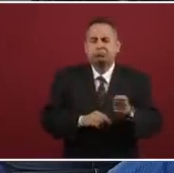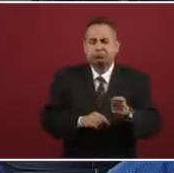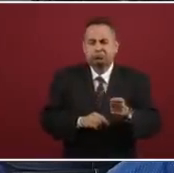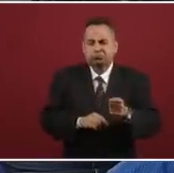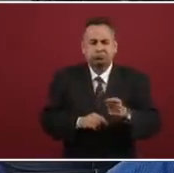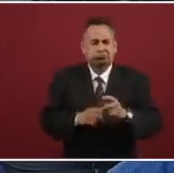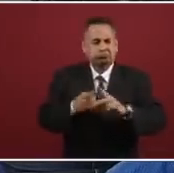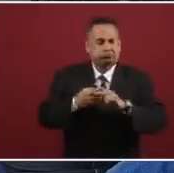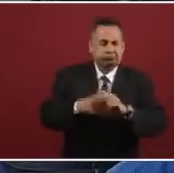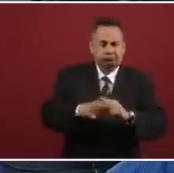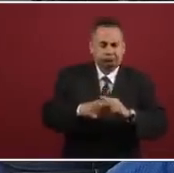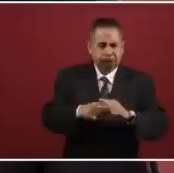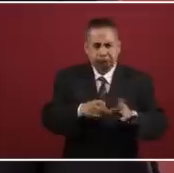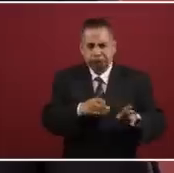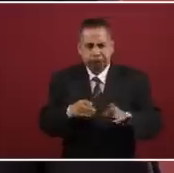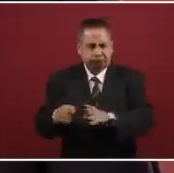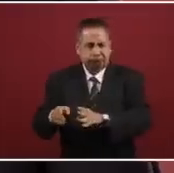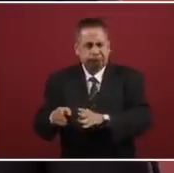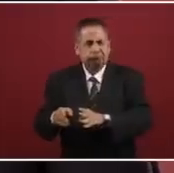estabilizador,